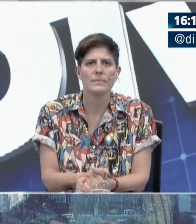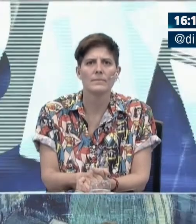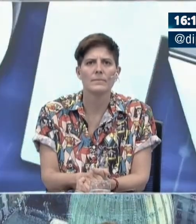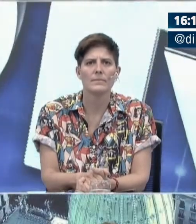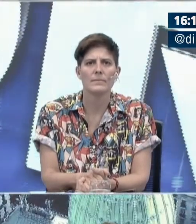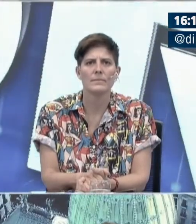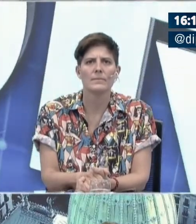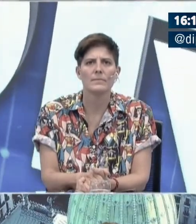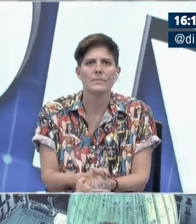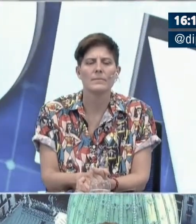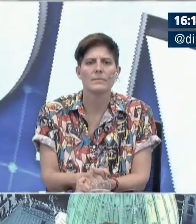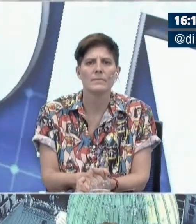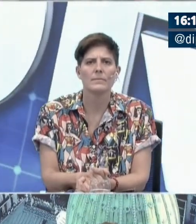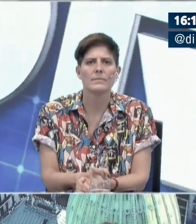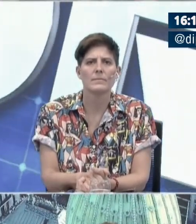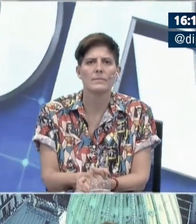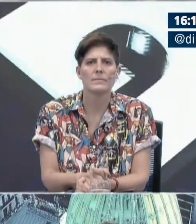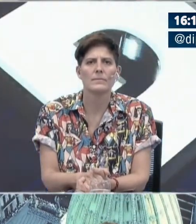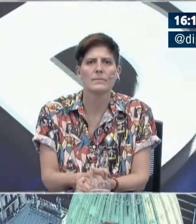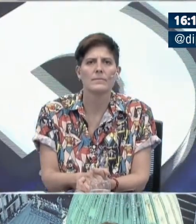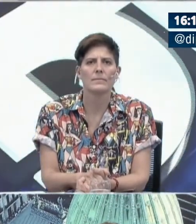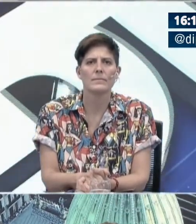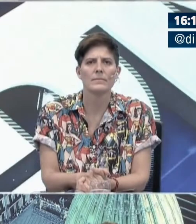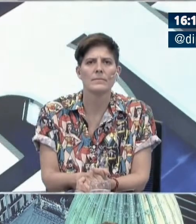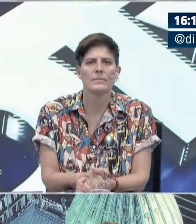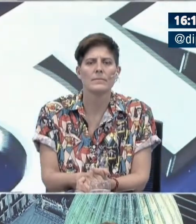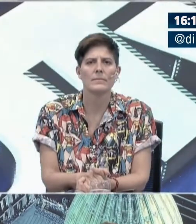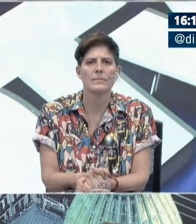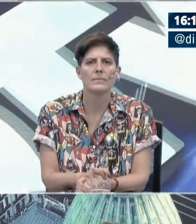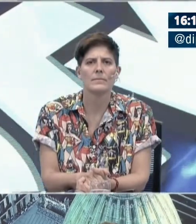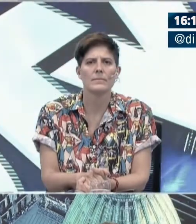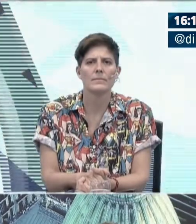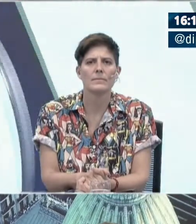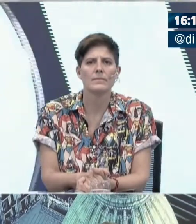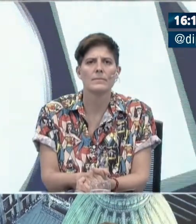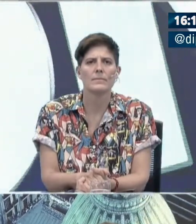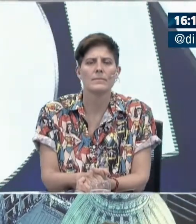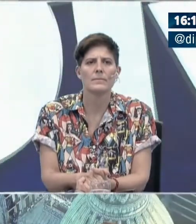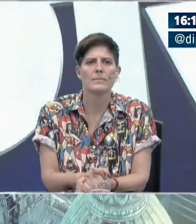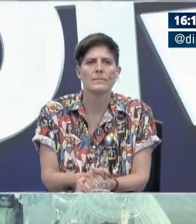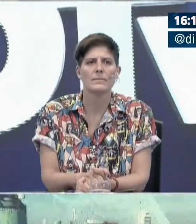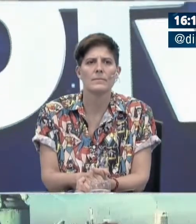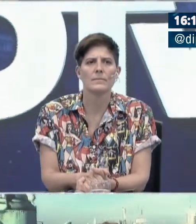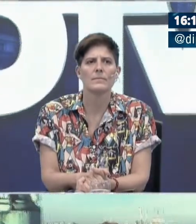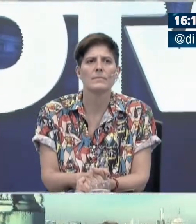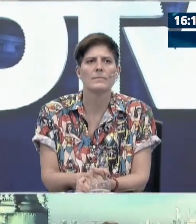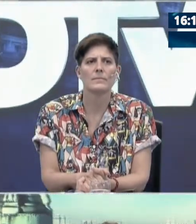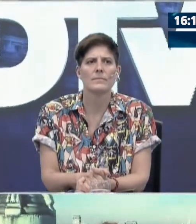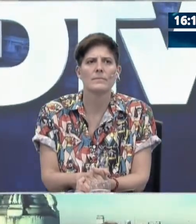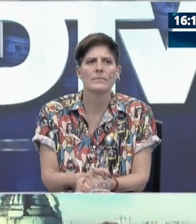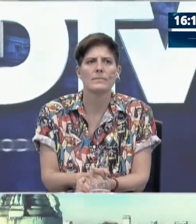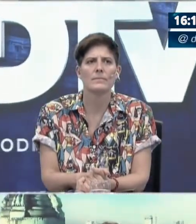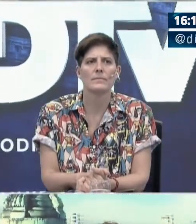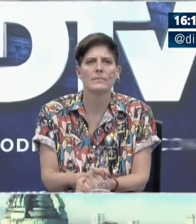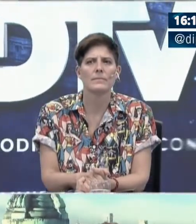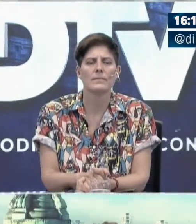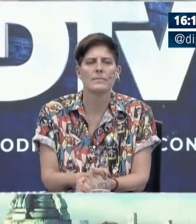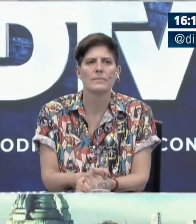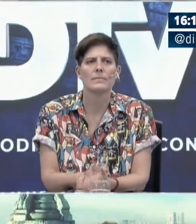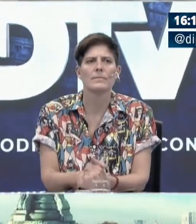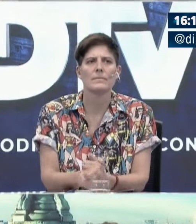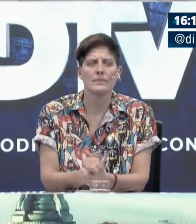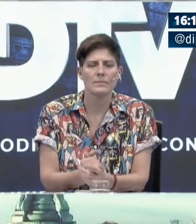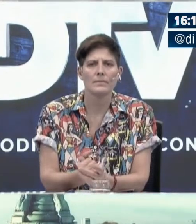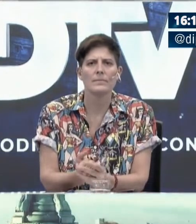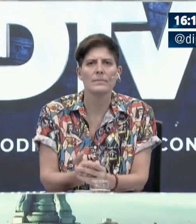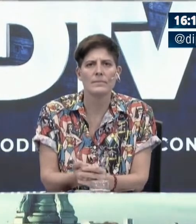si un jerárquico de la Corte Suprema, porque muchos de los testigos que van a venir la semana que viene son miembros, funcionarios de la